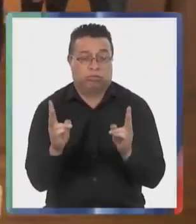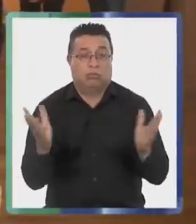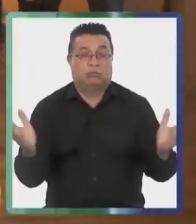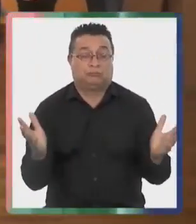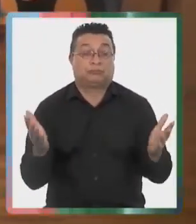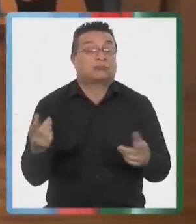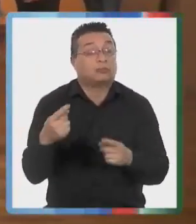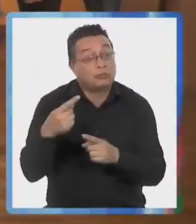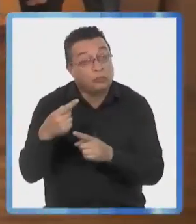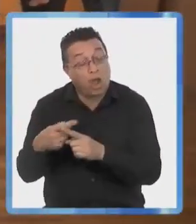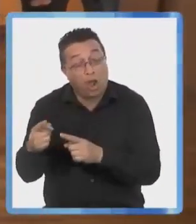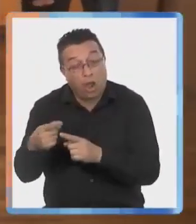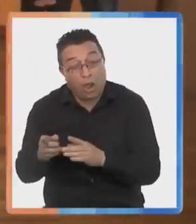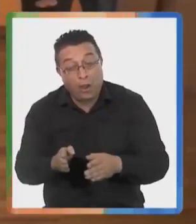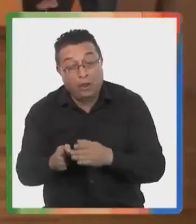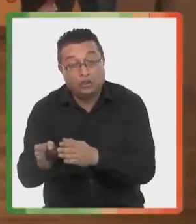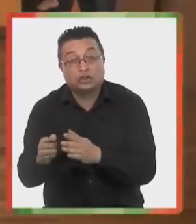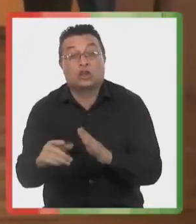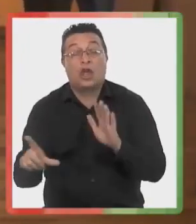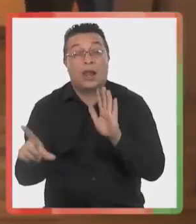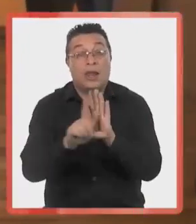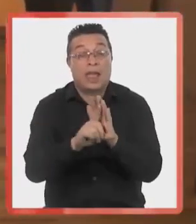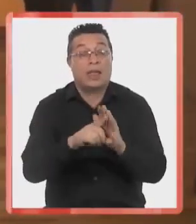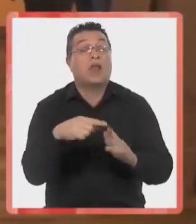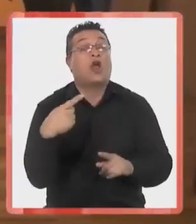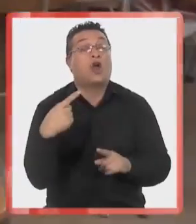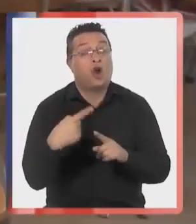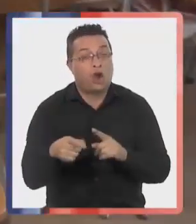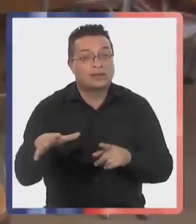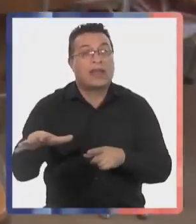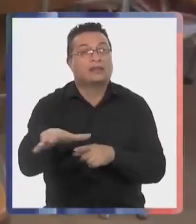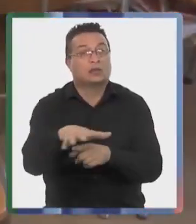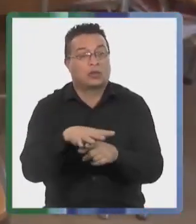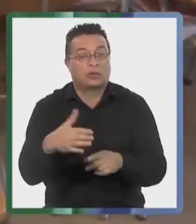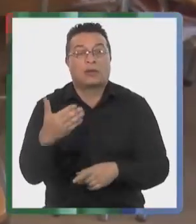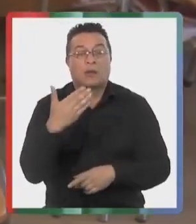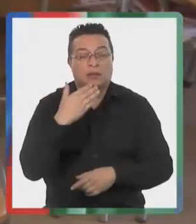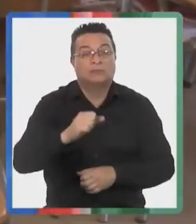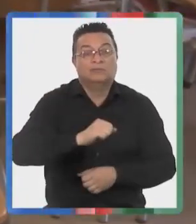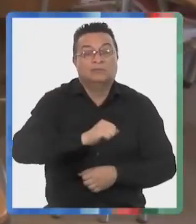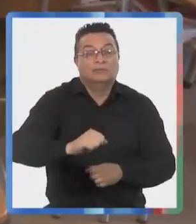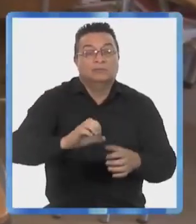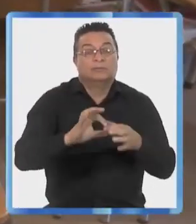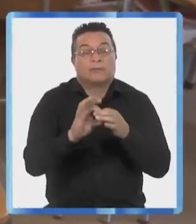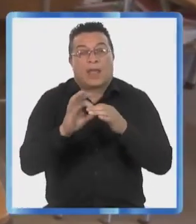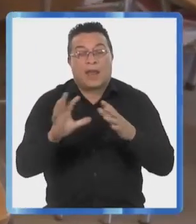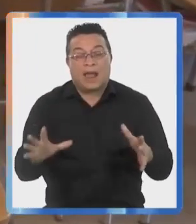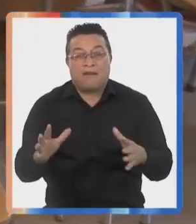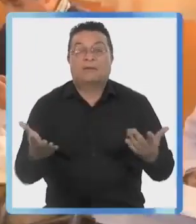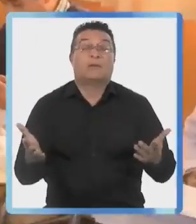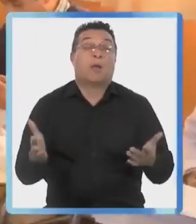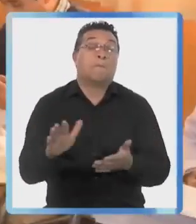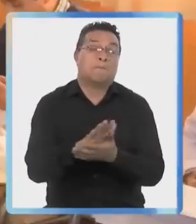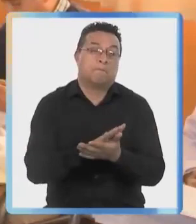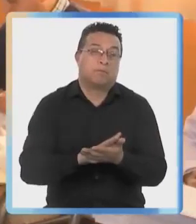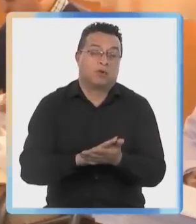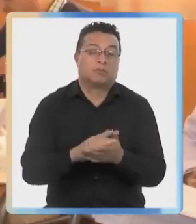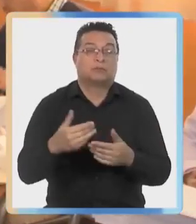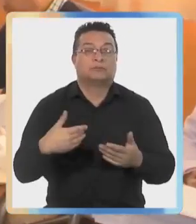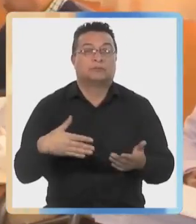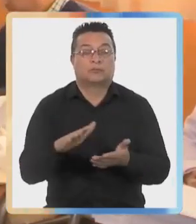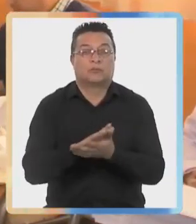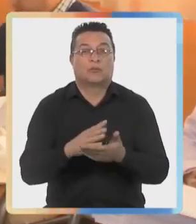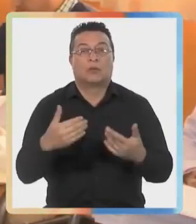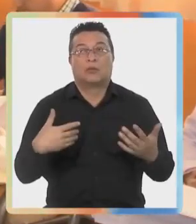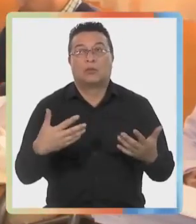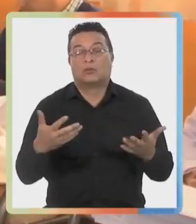Y la ley generaliza en otra condición o impedimento grave, que por